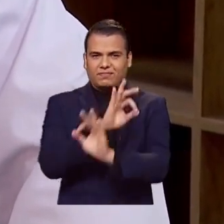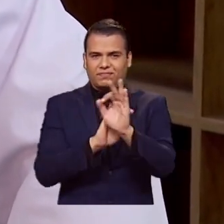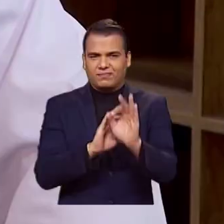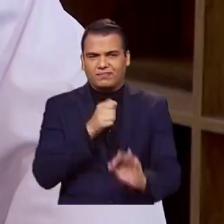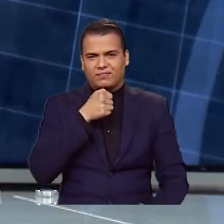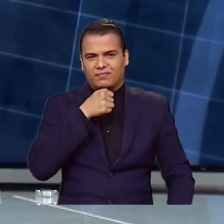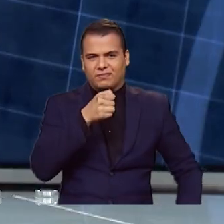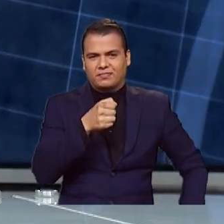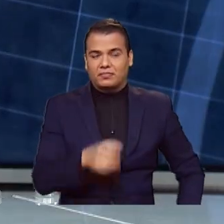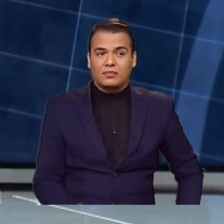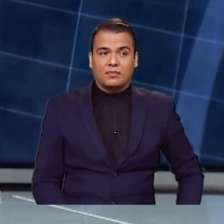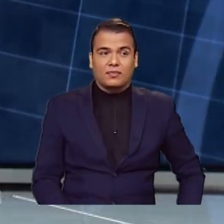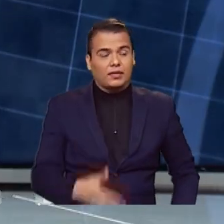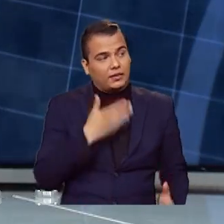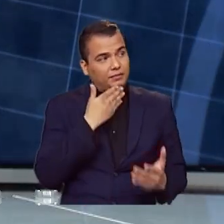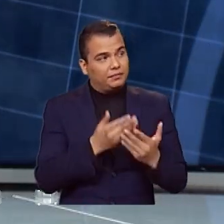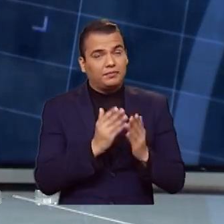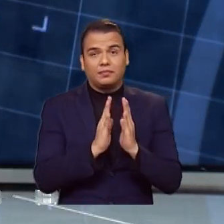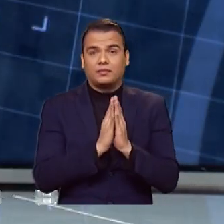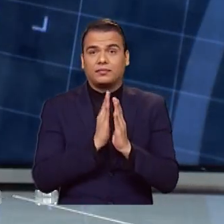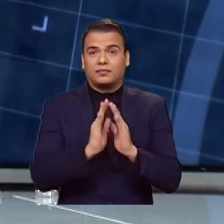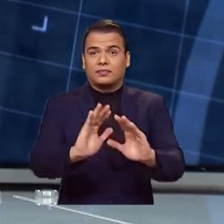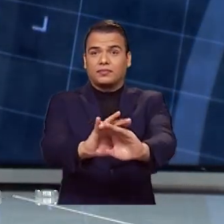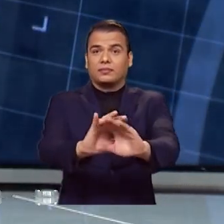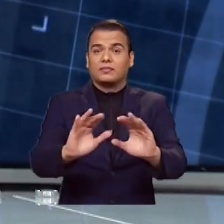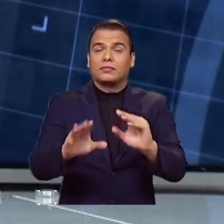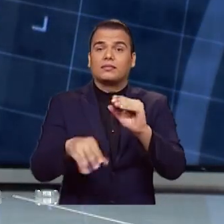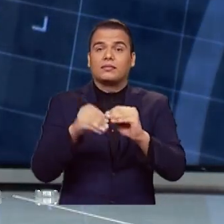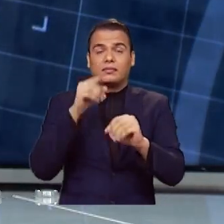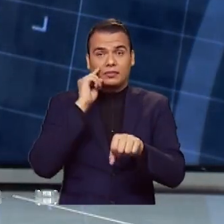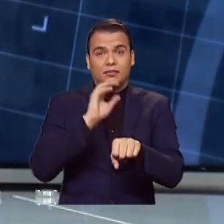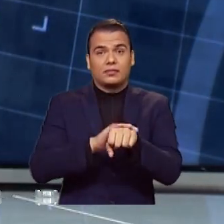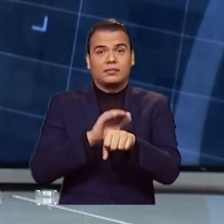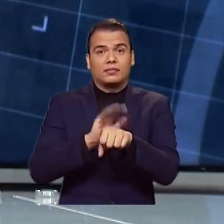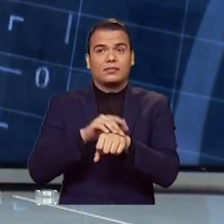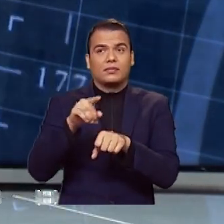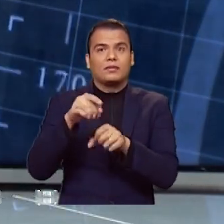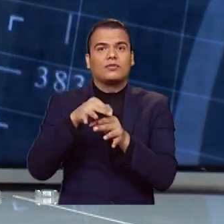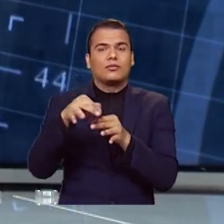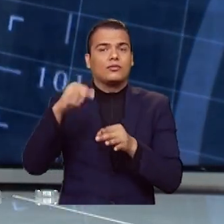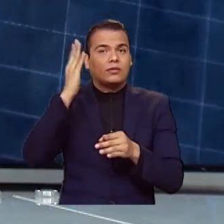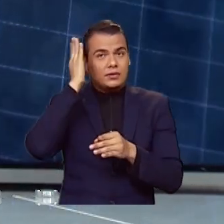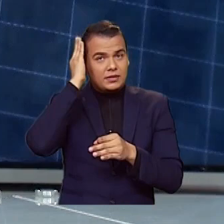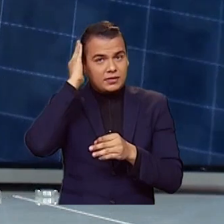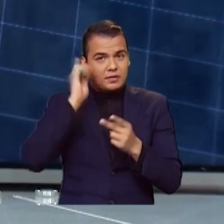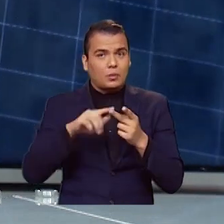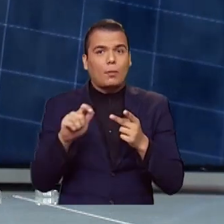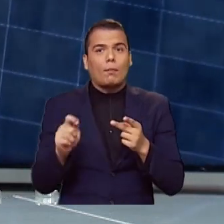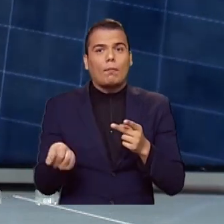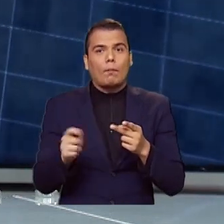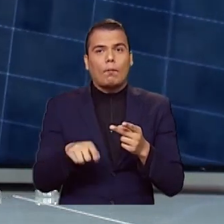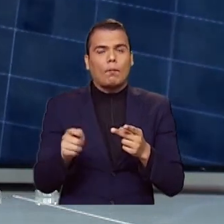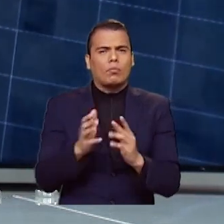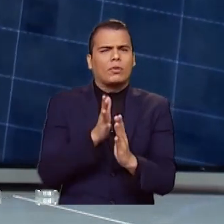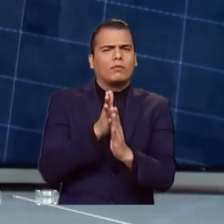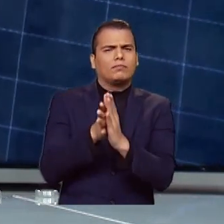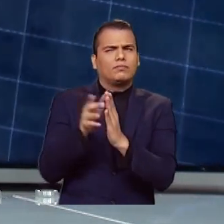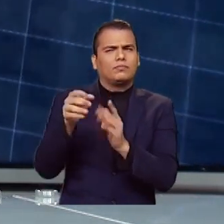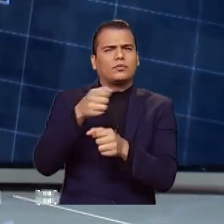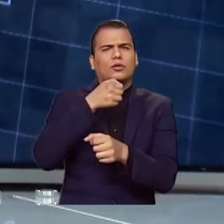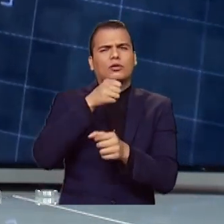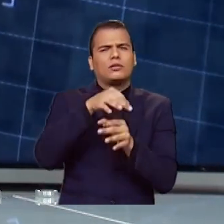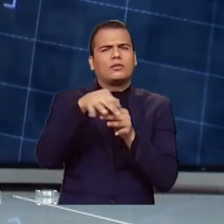de la región. Muchísimas gracias, director, y mucha atención. Mañana estaremos desde Zarzal y La Victoria Valle con más noticieros descentralizados en